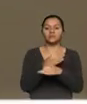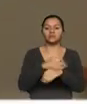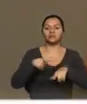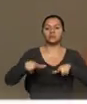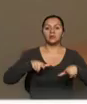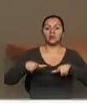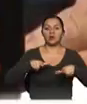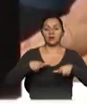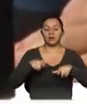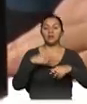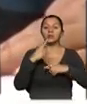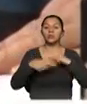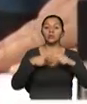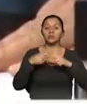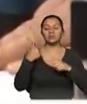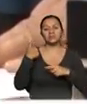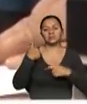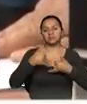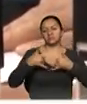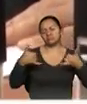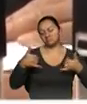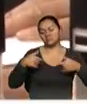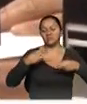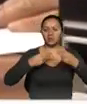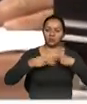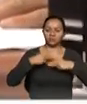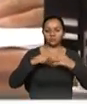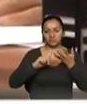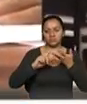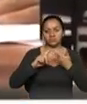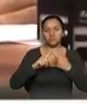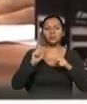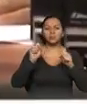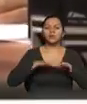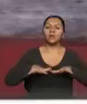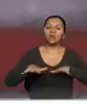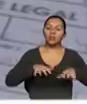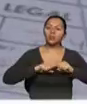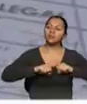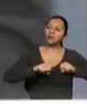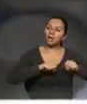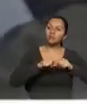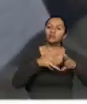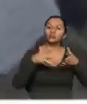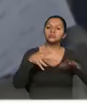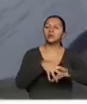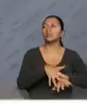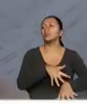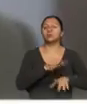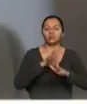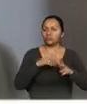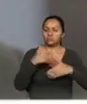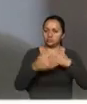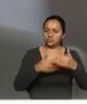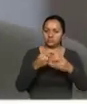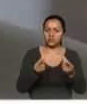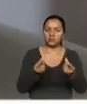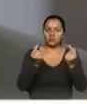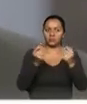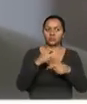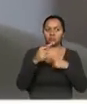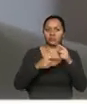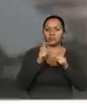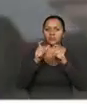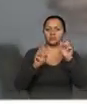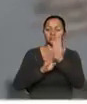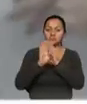funcionamiento para los establecimientos comerciales. El objetivo es reducir y automatizar los trámites que realizan en ventanilla los emprendedores